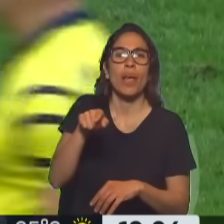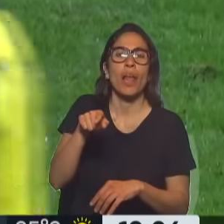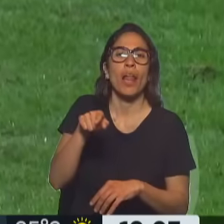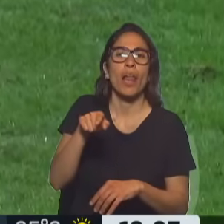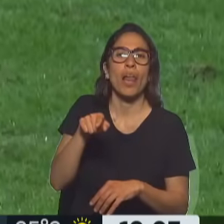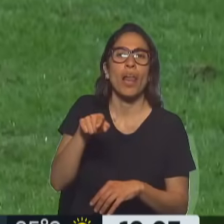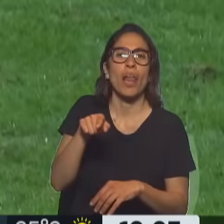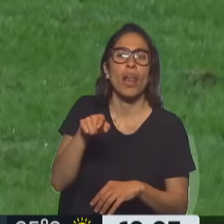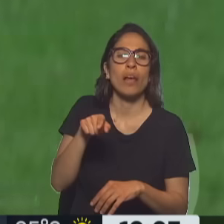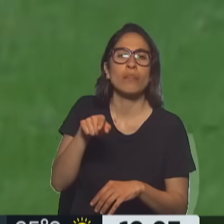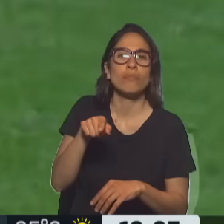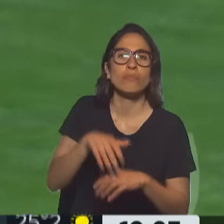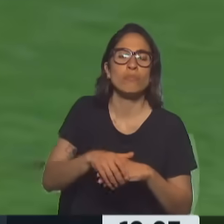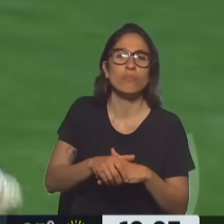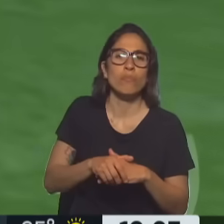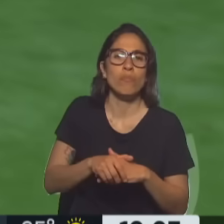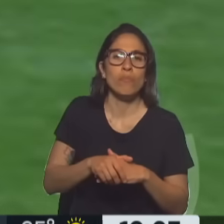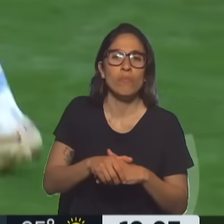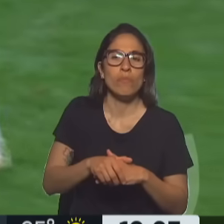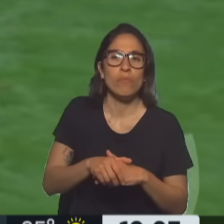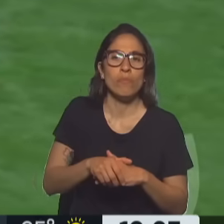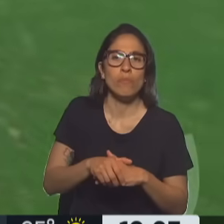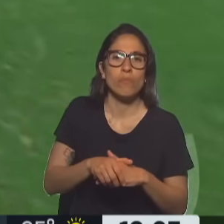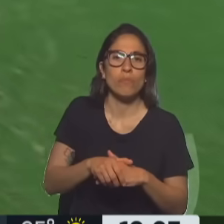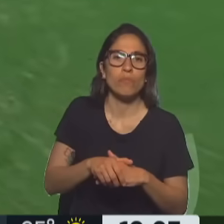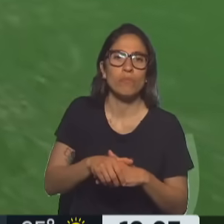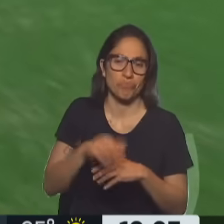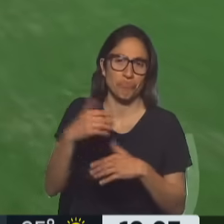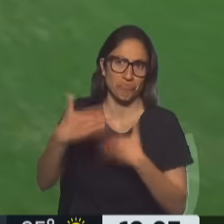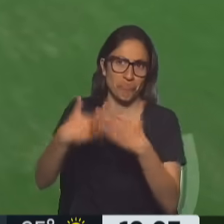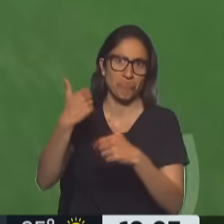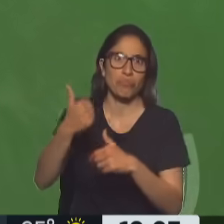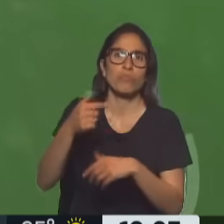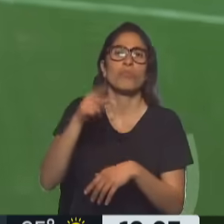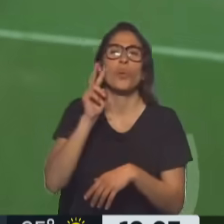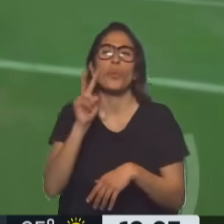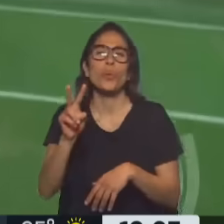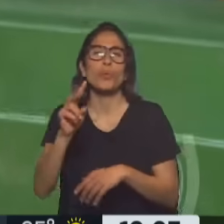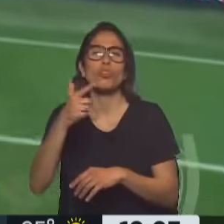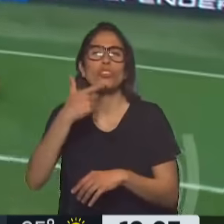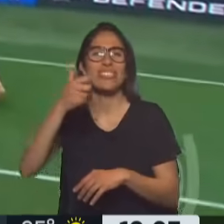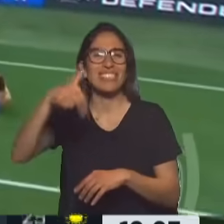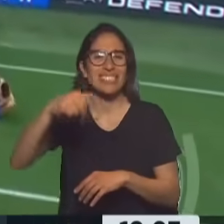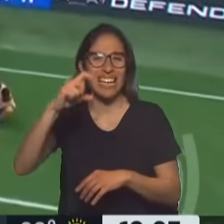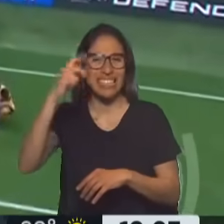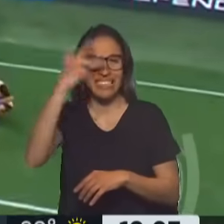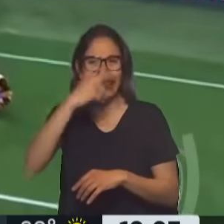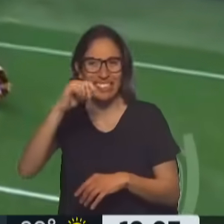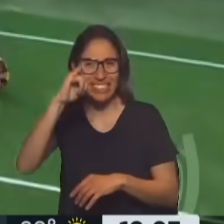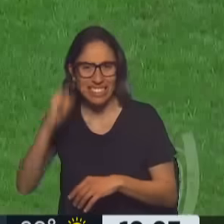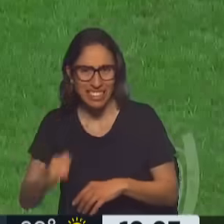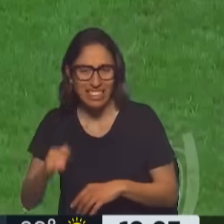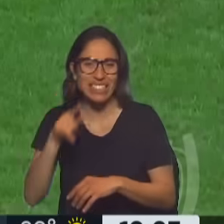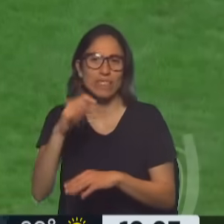que termina siendo uno de los hombres decisivos, junto con lo que estamos observando, Nicolás Sánchez y su participación a través de los penales, de